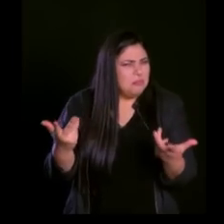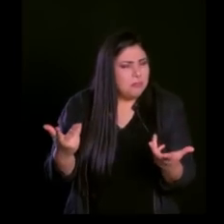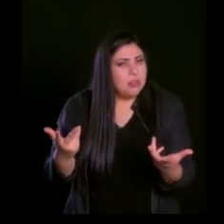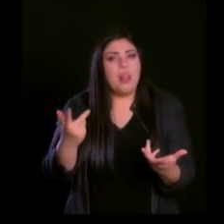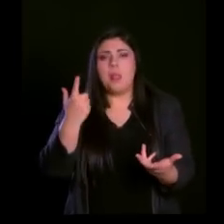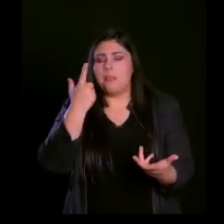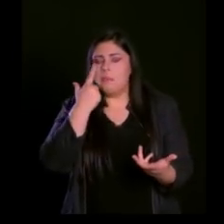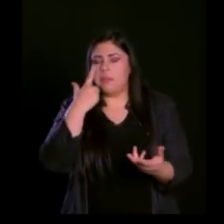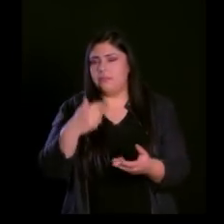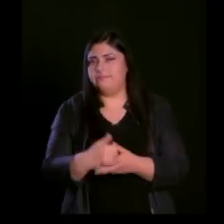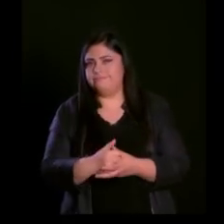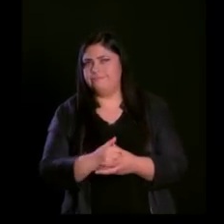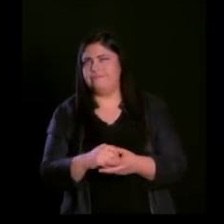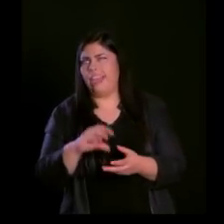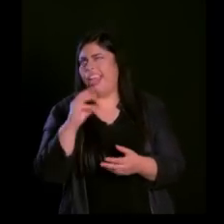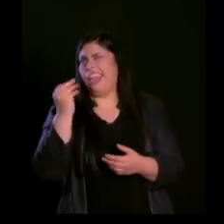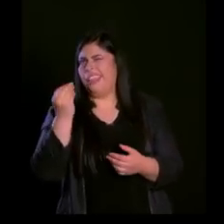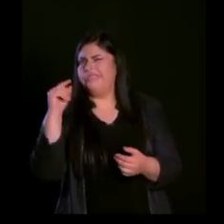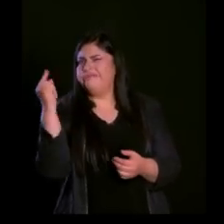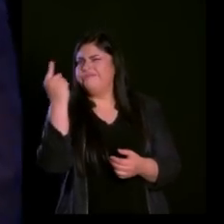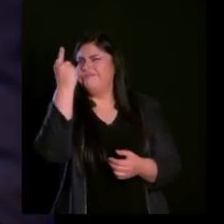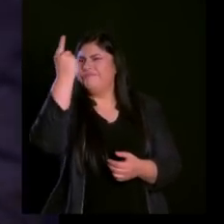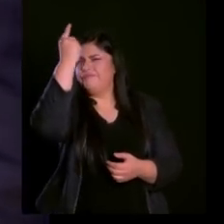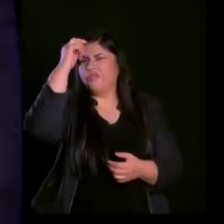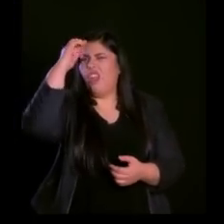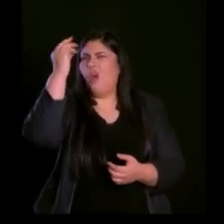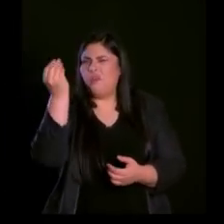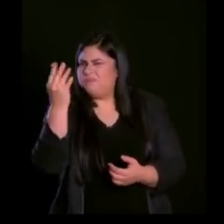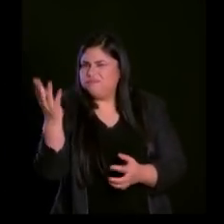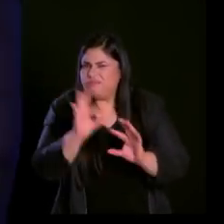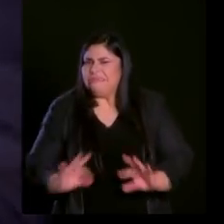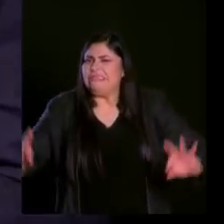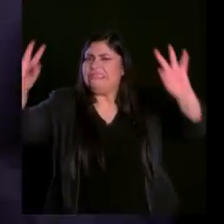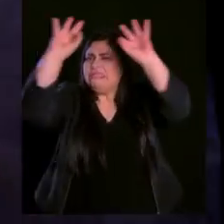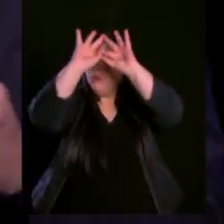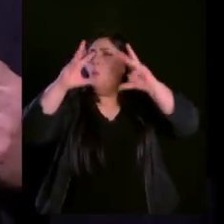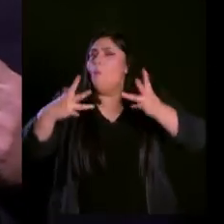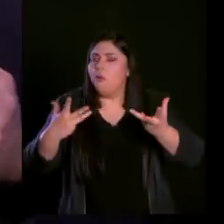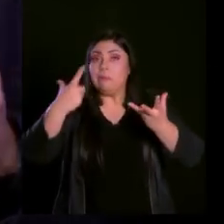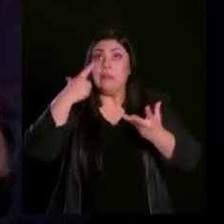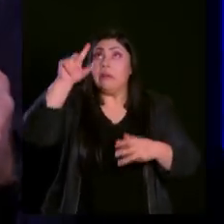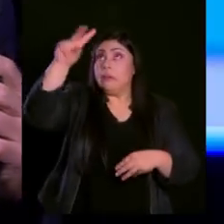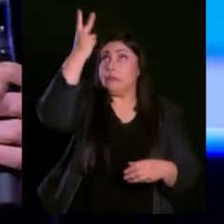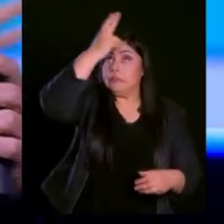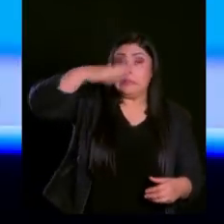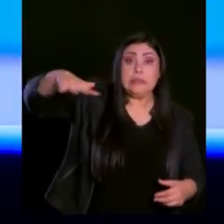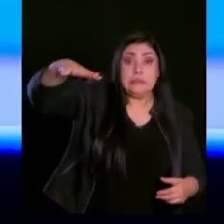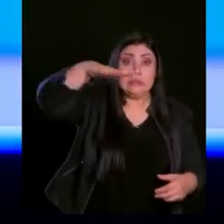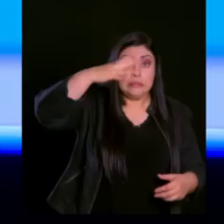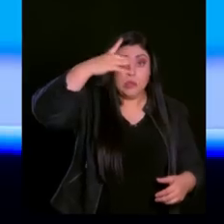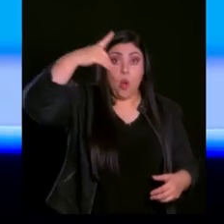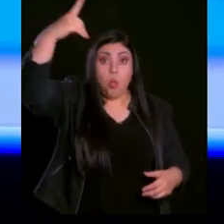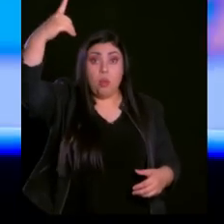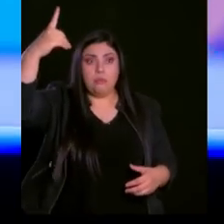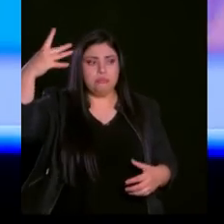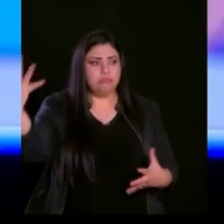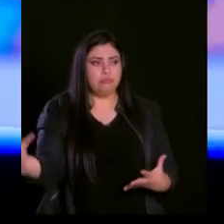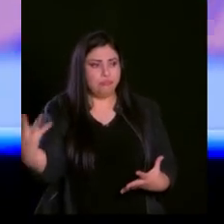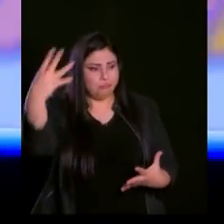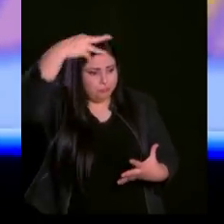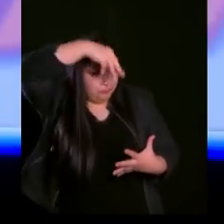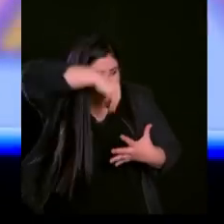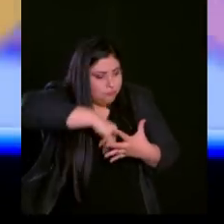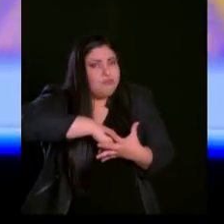estamos aquí pertenecemos a ese reino el reino de Dios opera sobre nosotros y tenemos que entender cómo